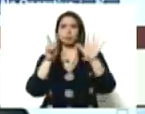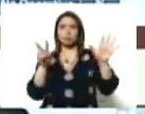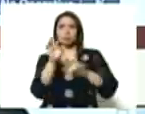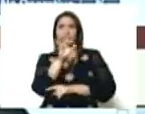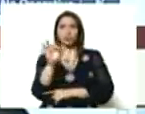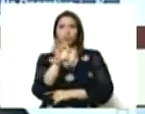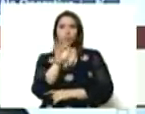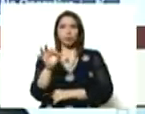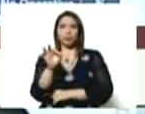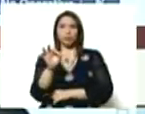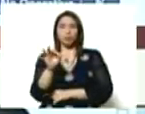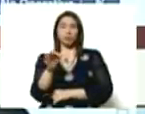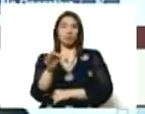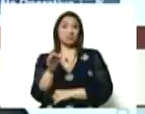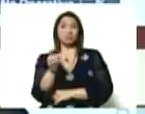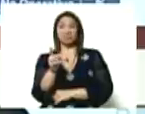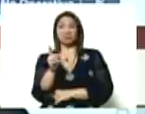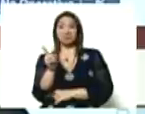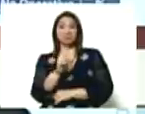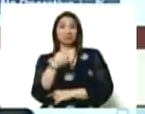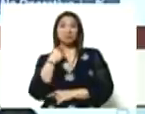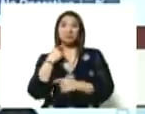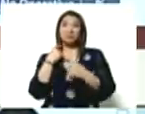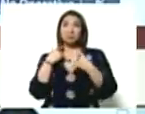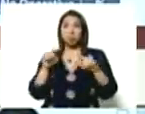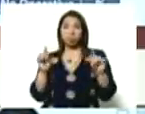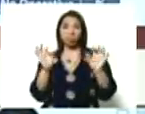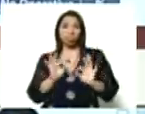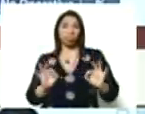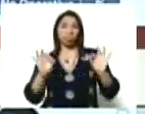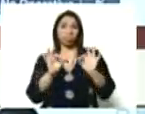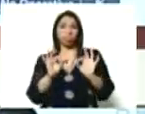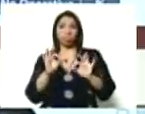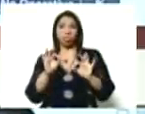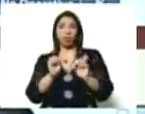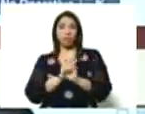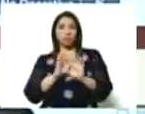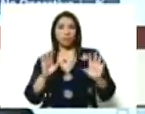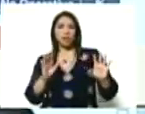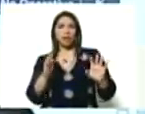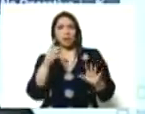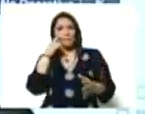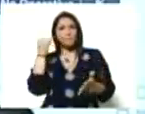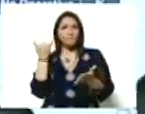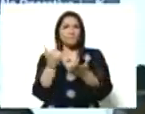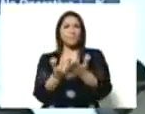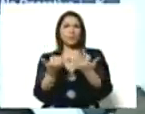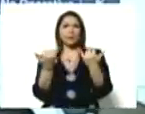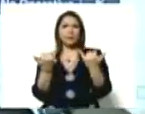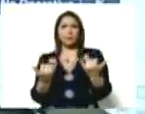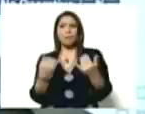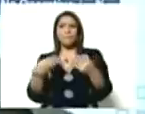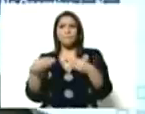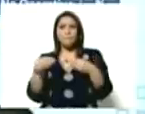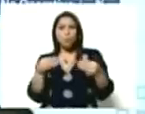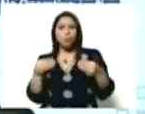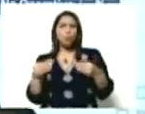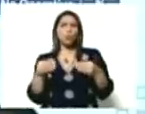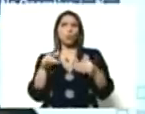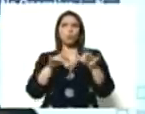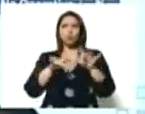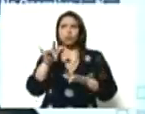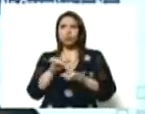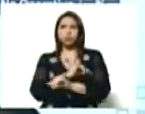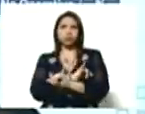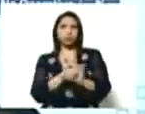estado inoperativo. Pero es claro, por ver ya en la fecha que se adquirieron las máquinas, que era un modelo de máquinas que ya